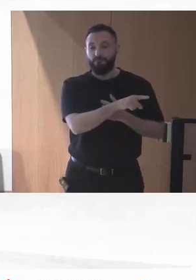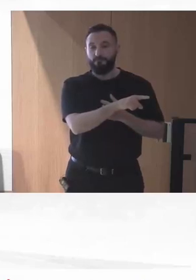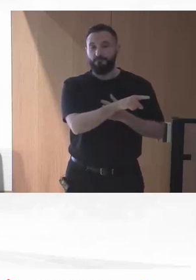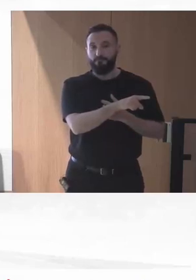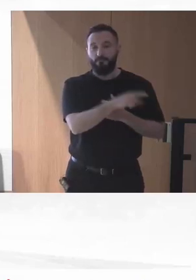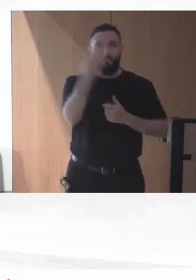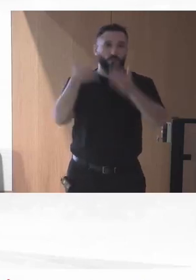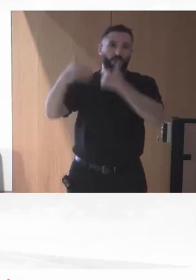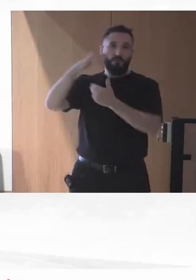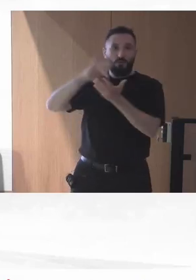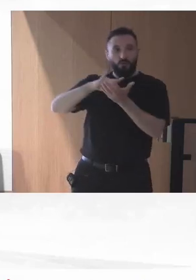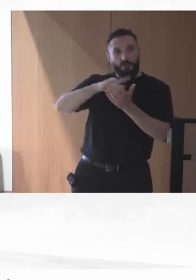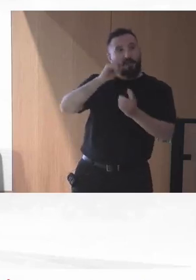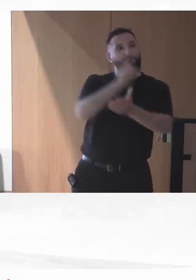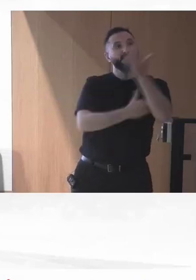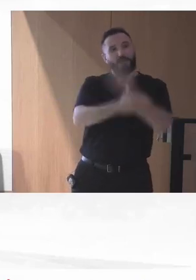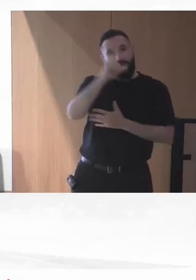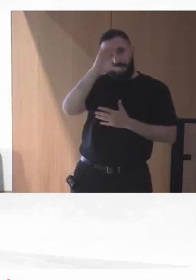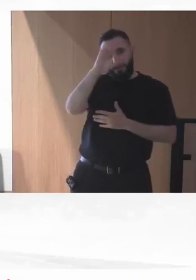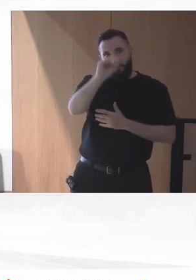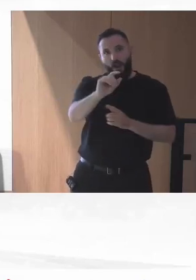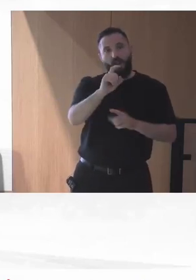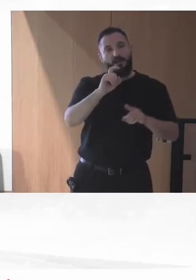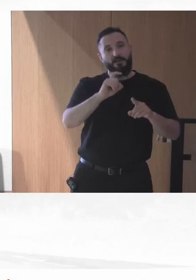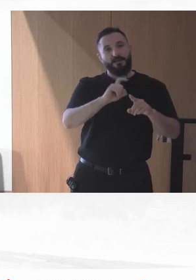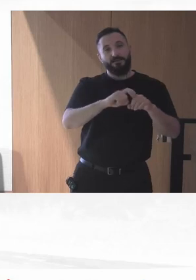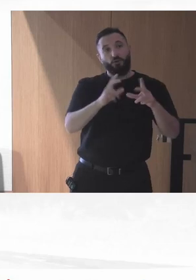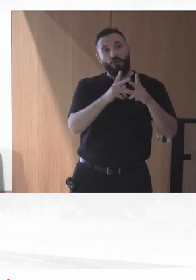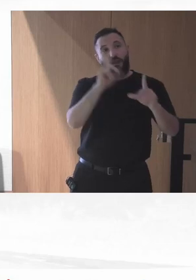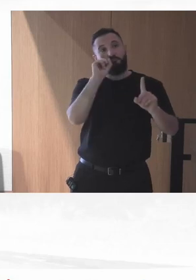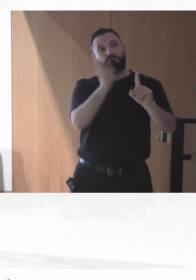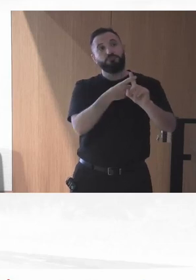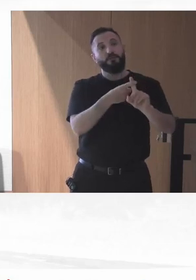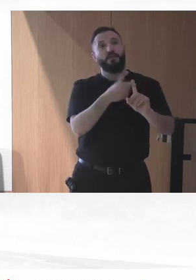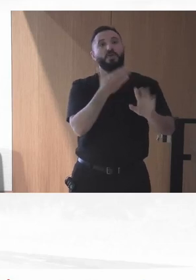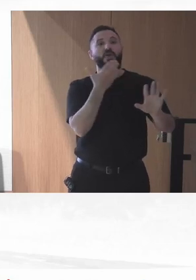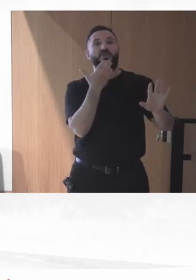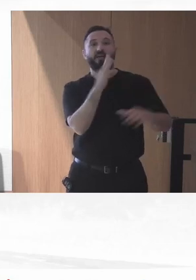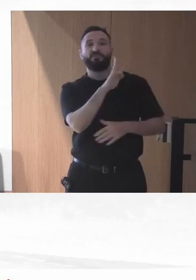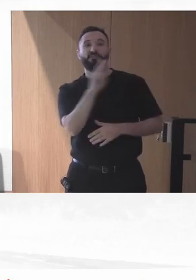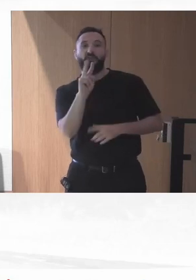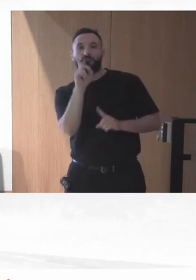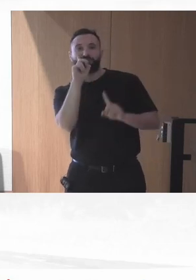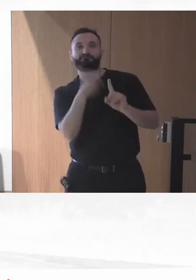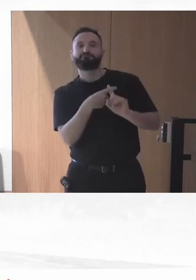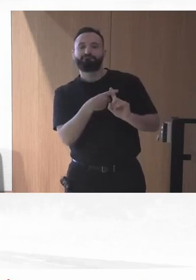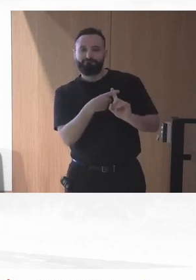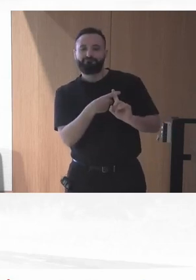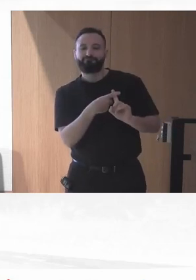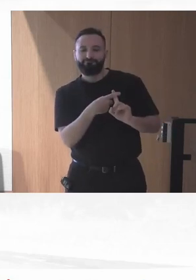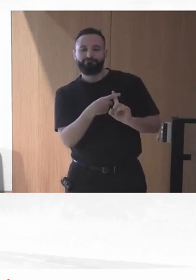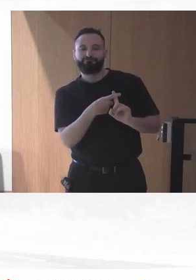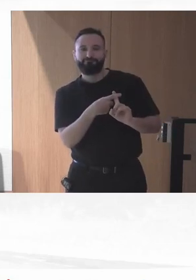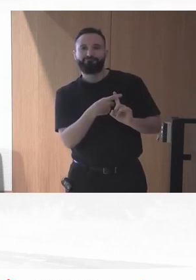se detectó que tenía una discapacidad intelectual y psicosocial cuando tenía 32 años, cuando